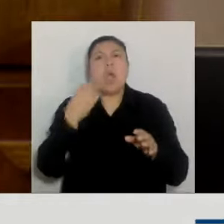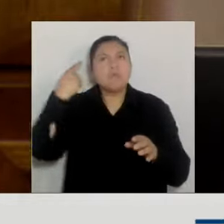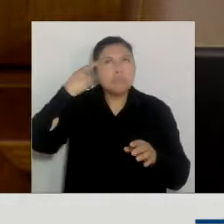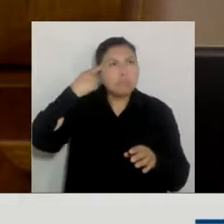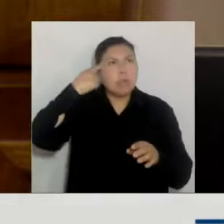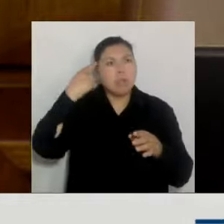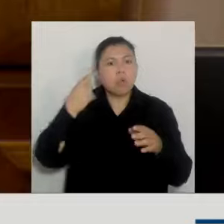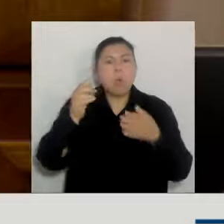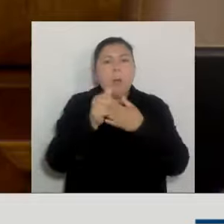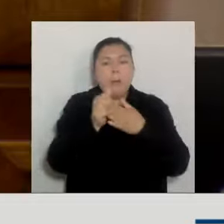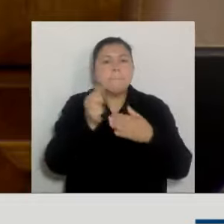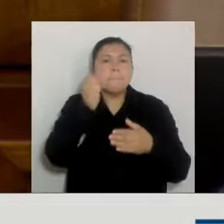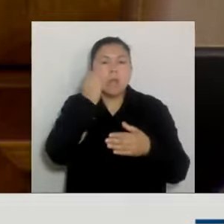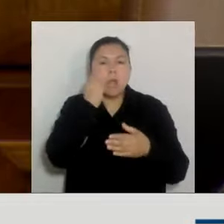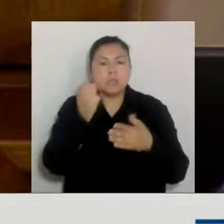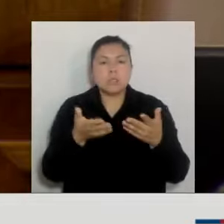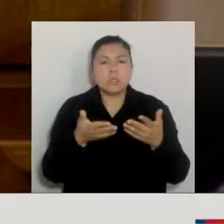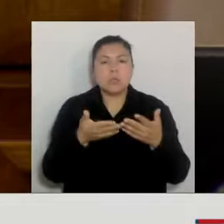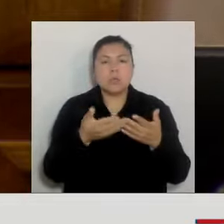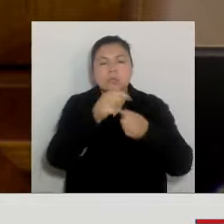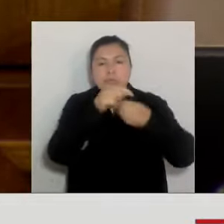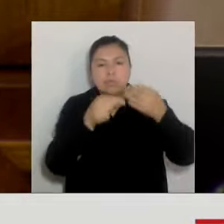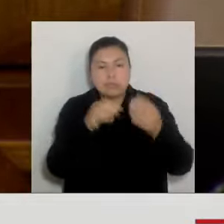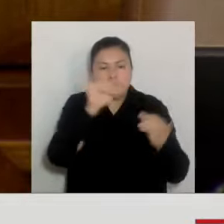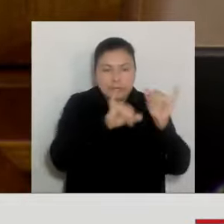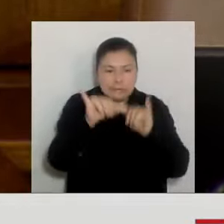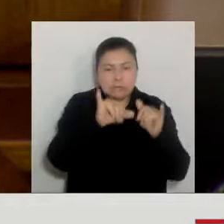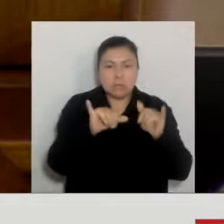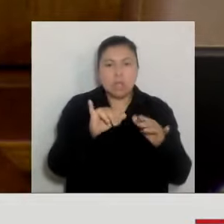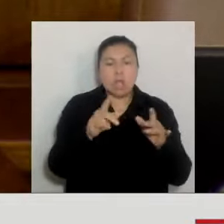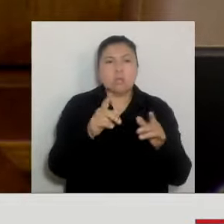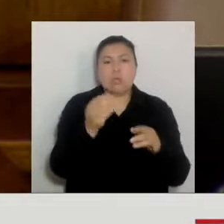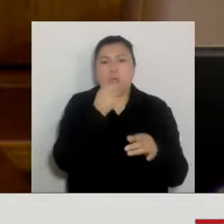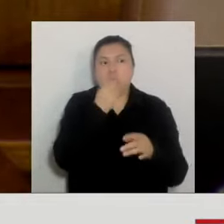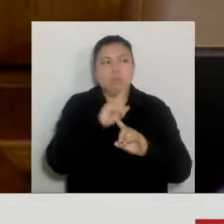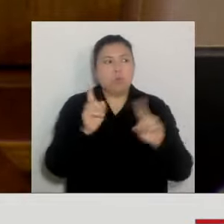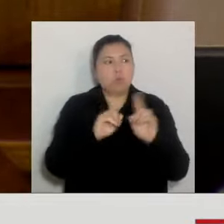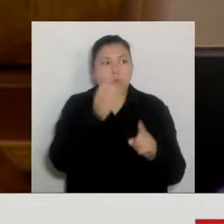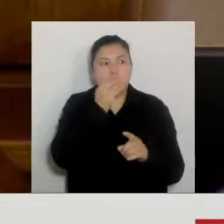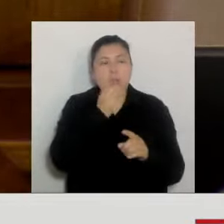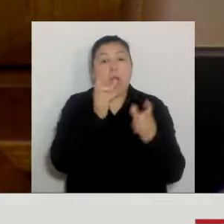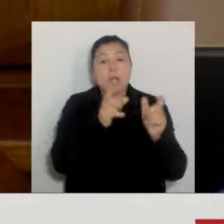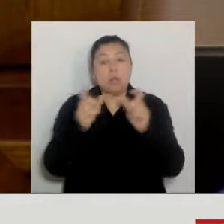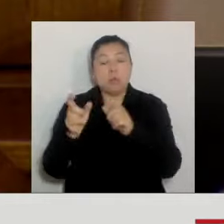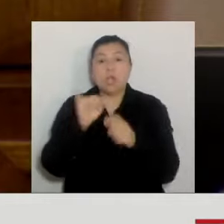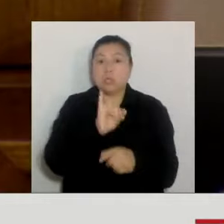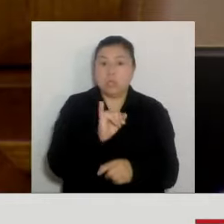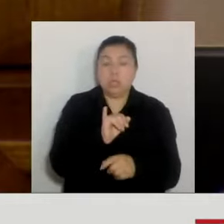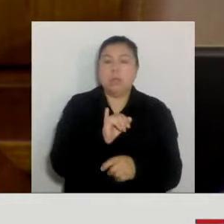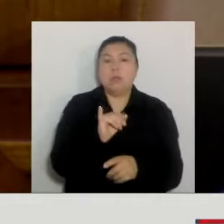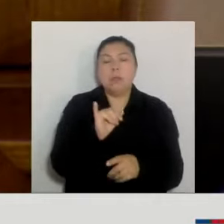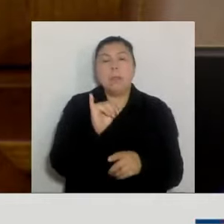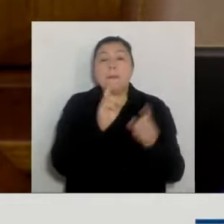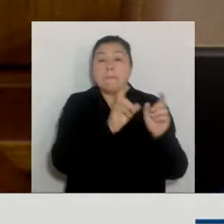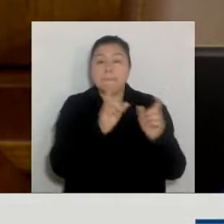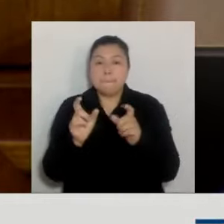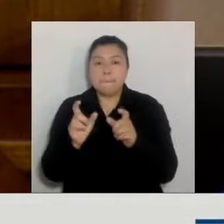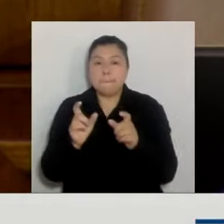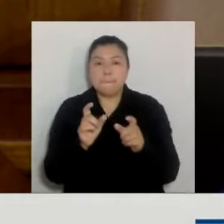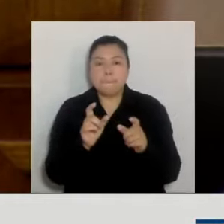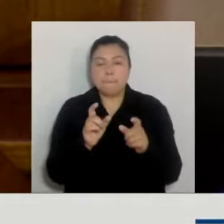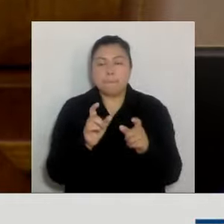suena a a a una serie de ingredientes que de ninguna forma consumiría entonces hay que regularlo sí Ahora regularlo en términos que